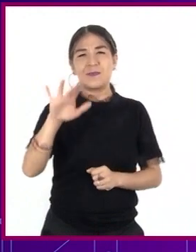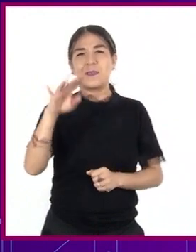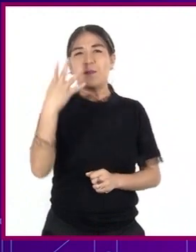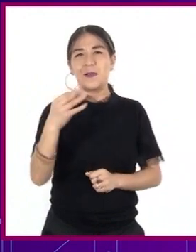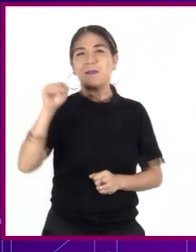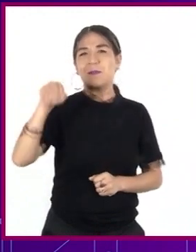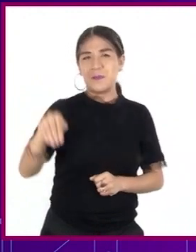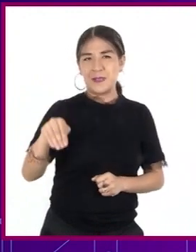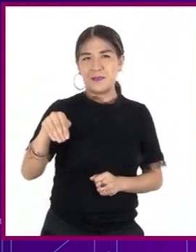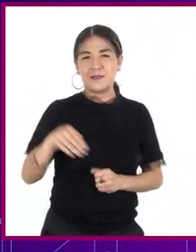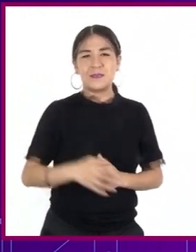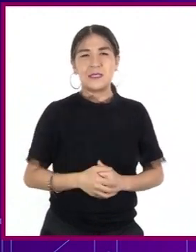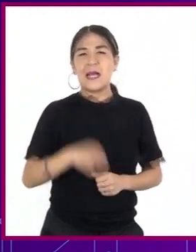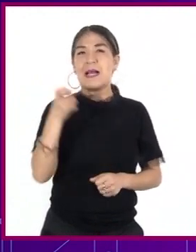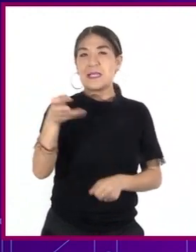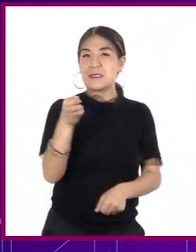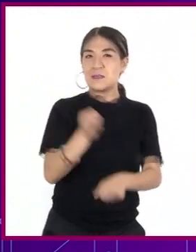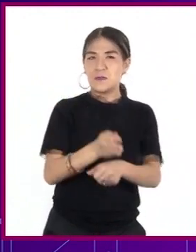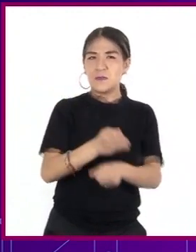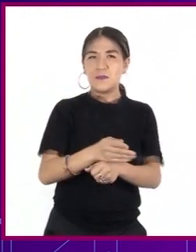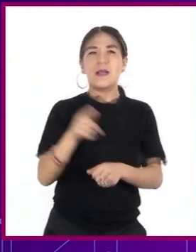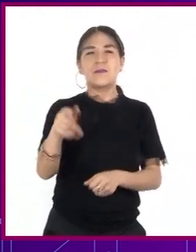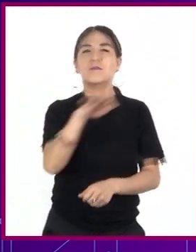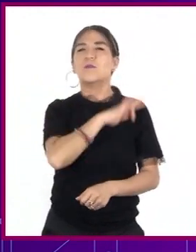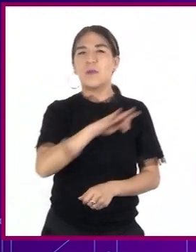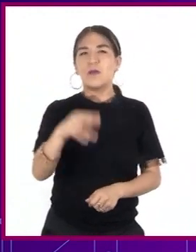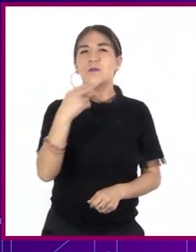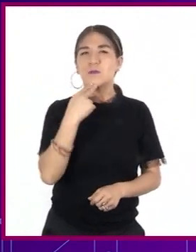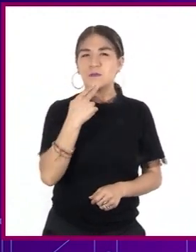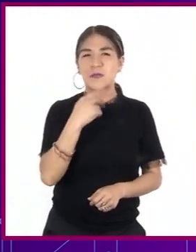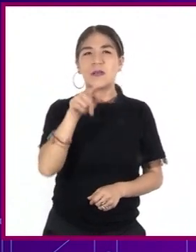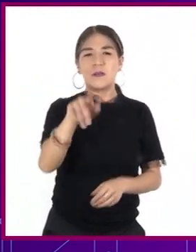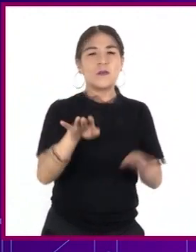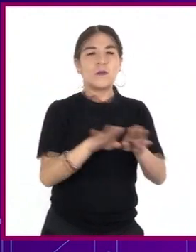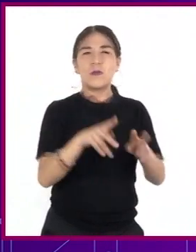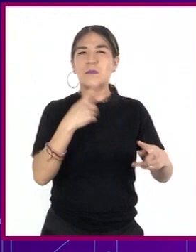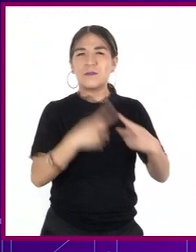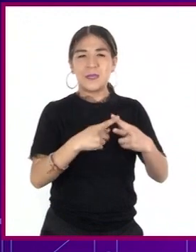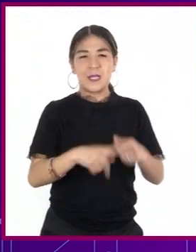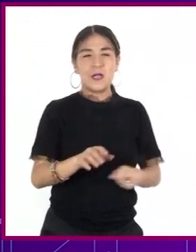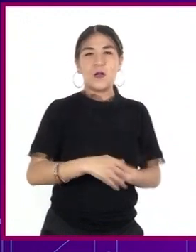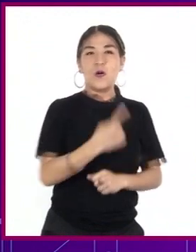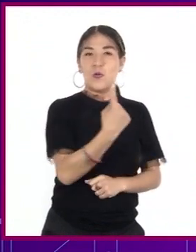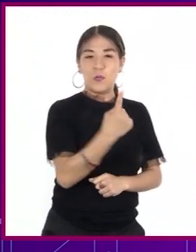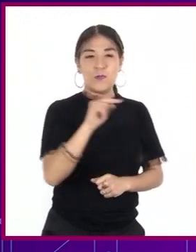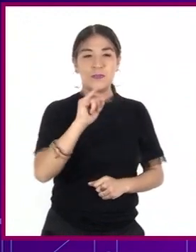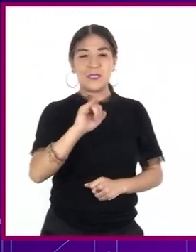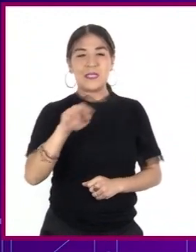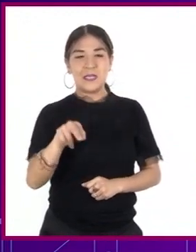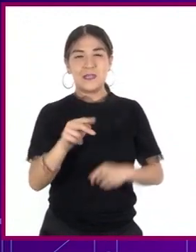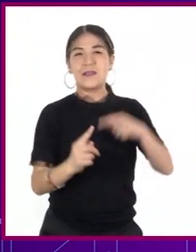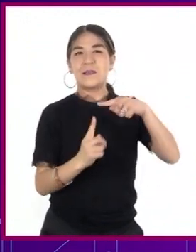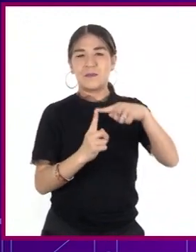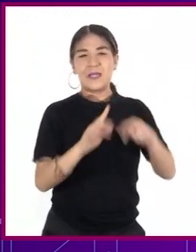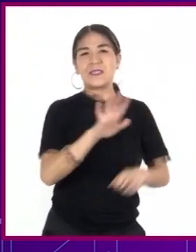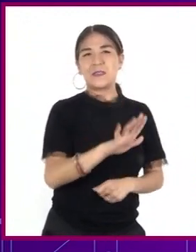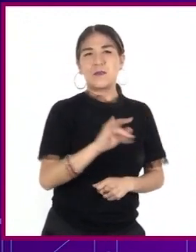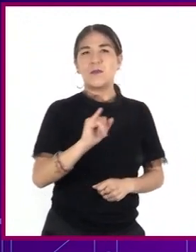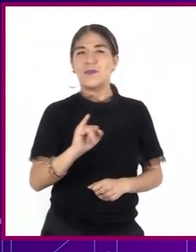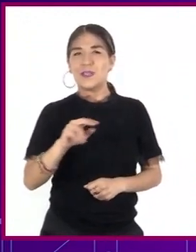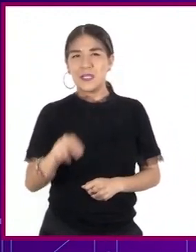0.0254 metros. Con ello, podemos usar la proporción 1 pulgada es a 5